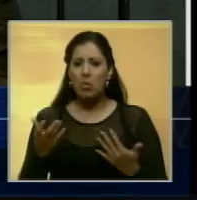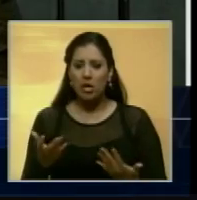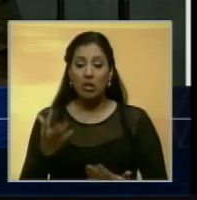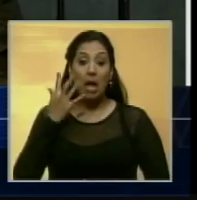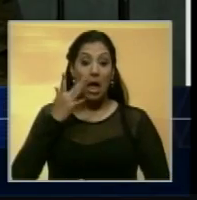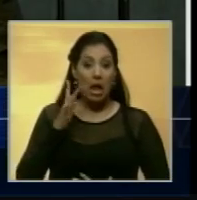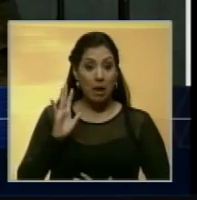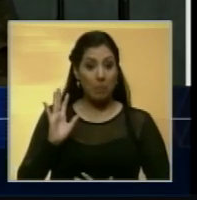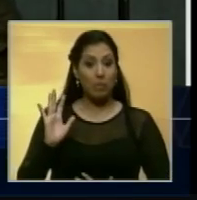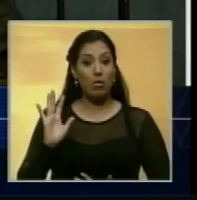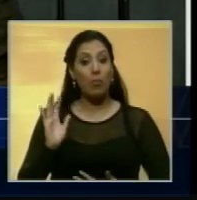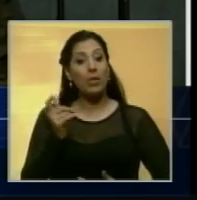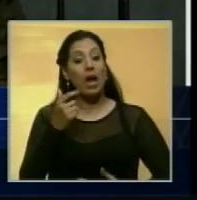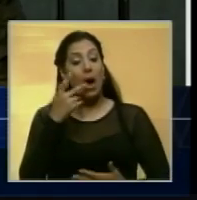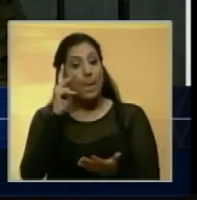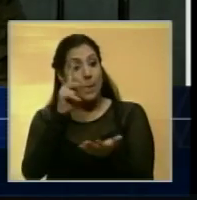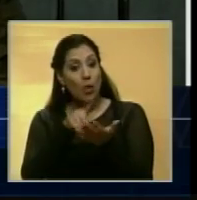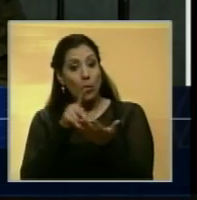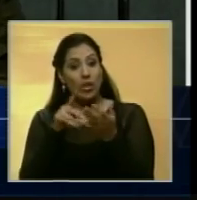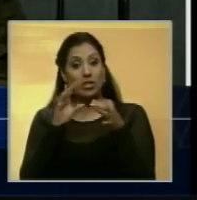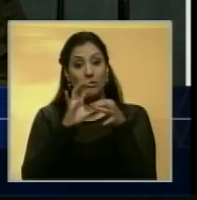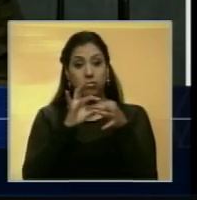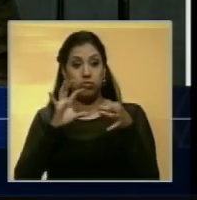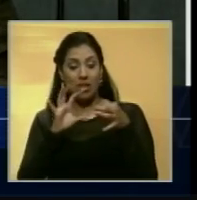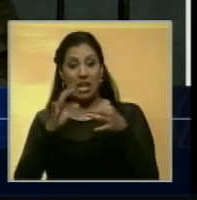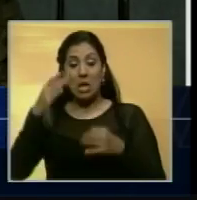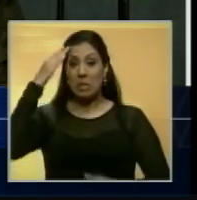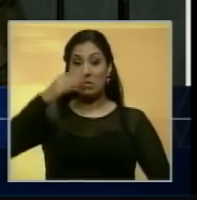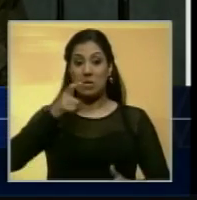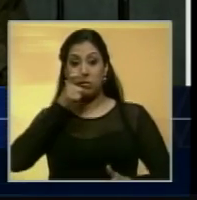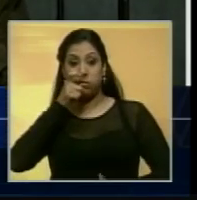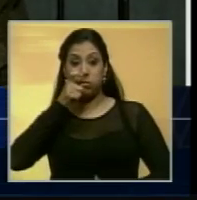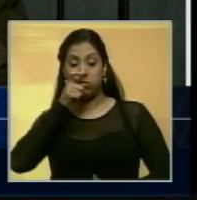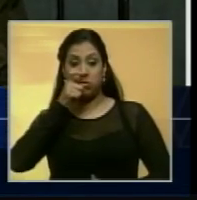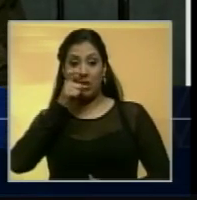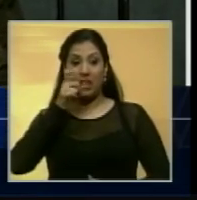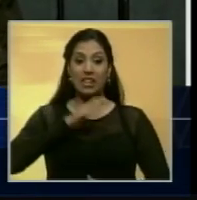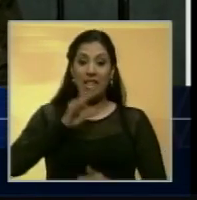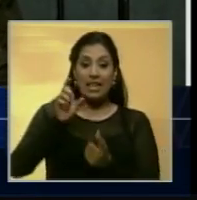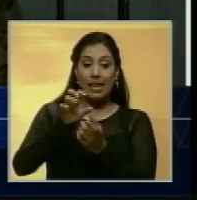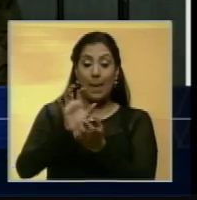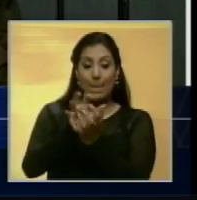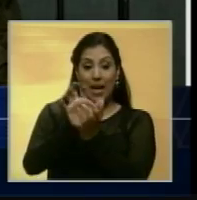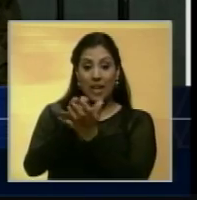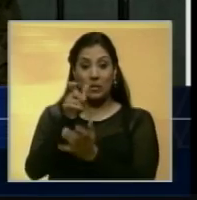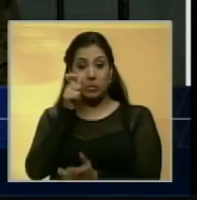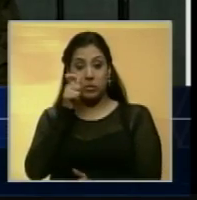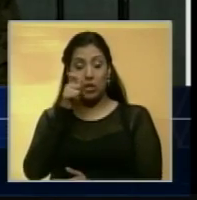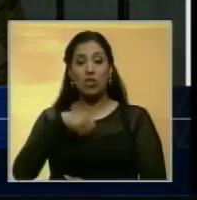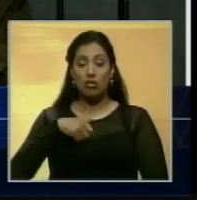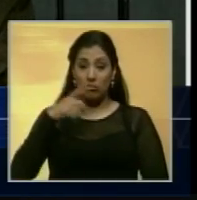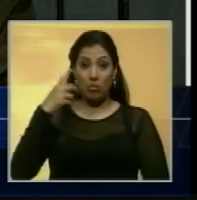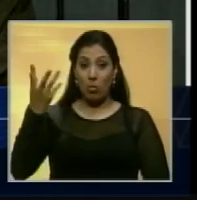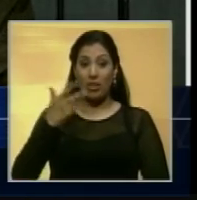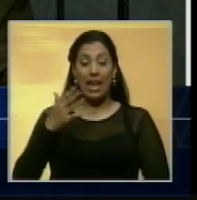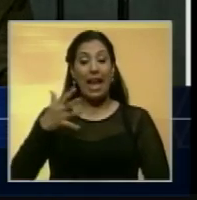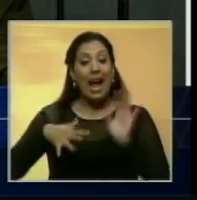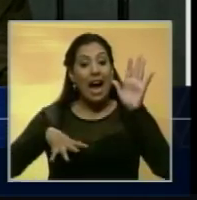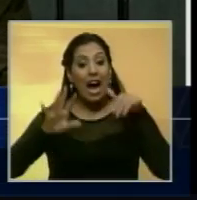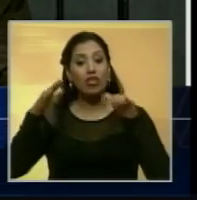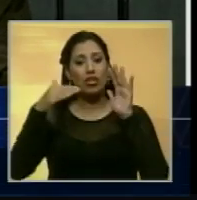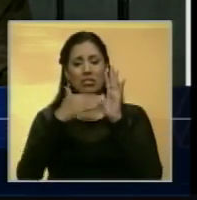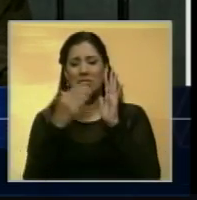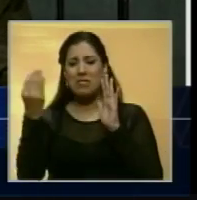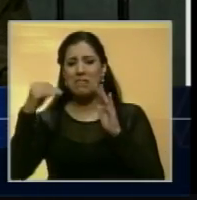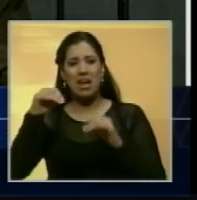si en presencia de los no alineados, por muy militarizada que esté la isla? Porque tengo entendido que hay 14.000 o yo